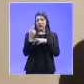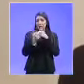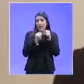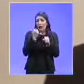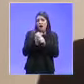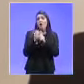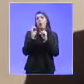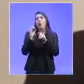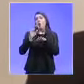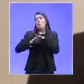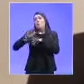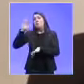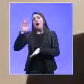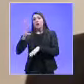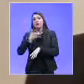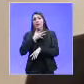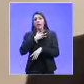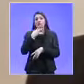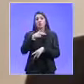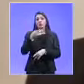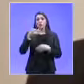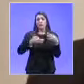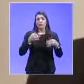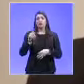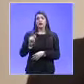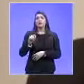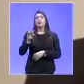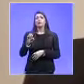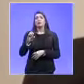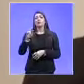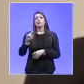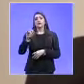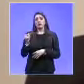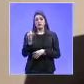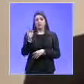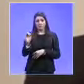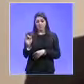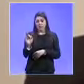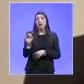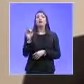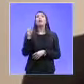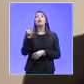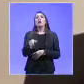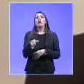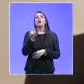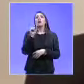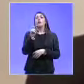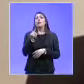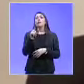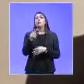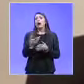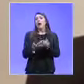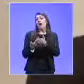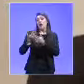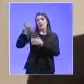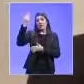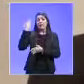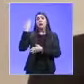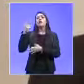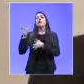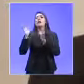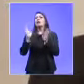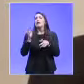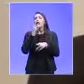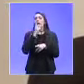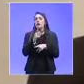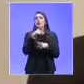que existiera el Tribunal Electoral del Poder Judicial de la Federación, desde la, digamos, fundación del TRIFE, ya se había establecido que ni